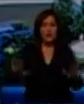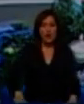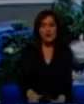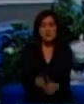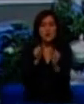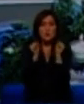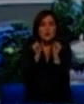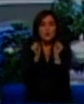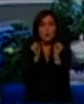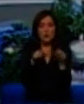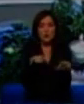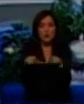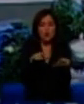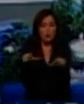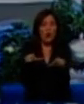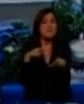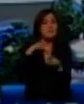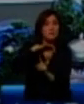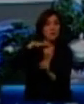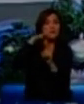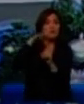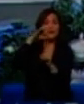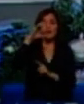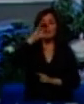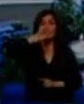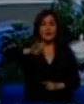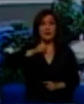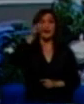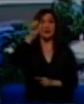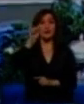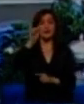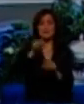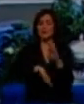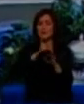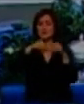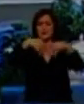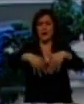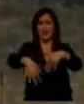la zona protegida del Parque Nacional Cajas, lugar donde proviene gran parte del agua para la ciudad.